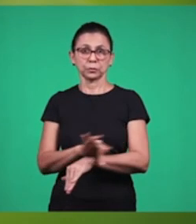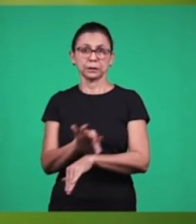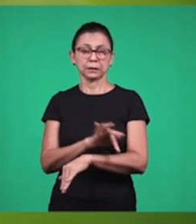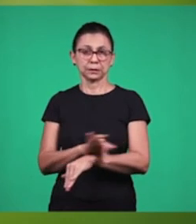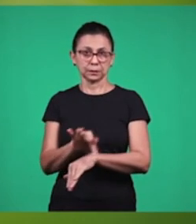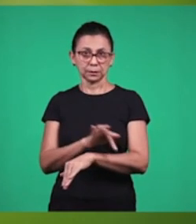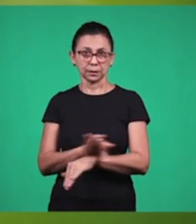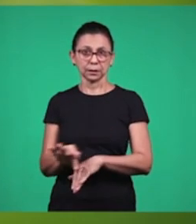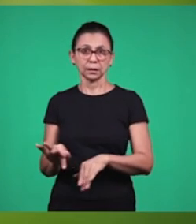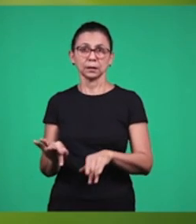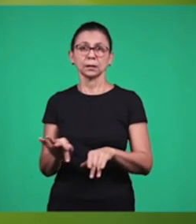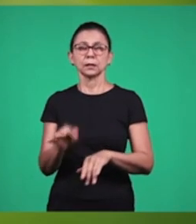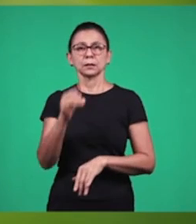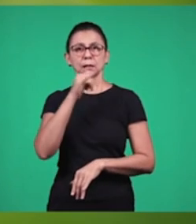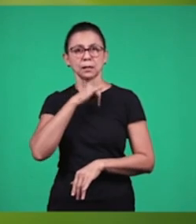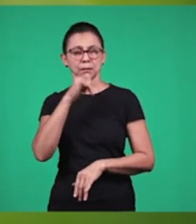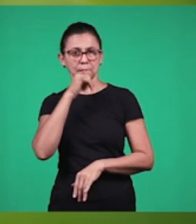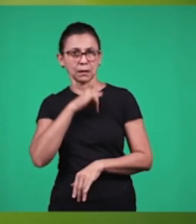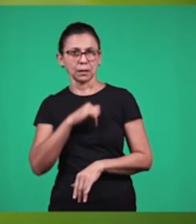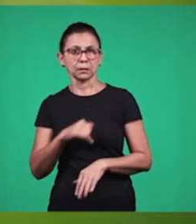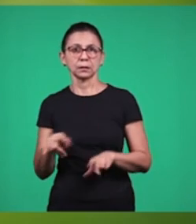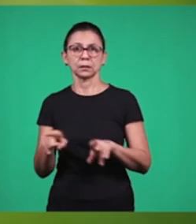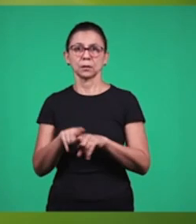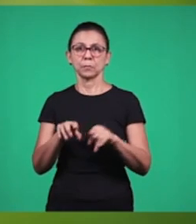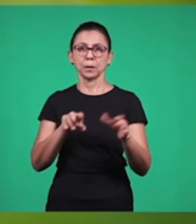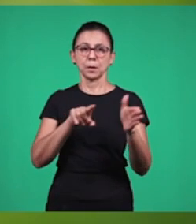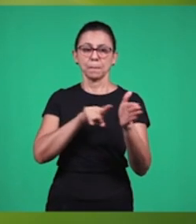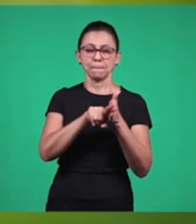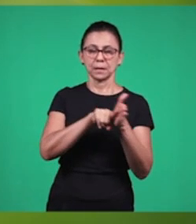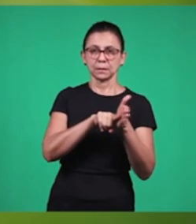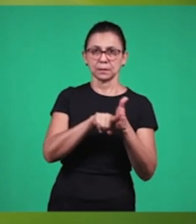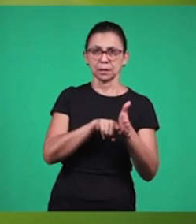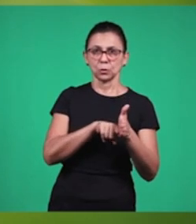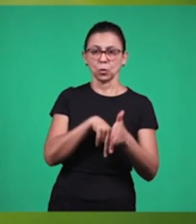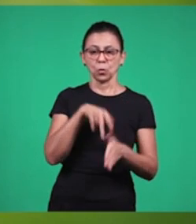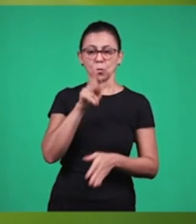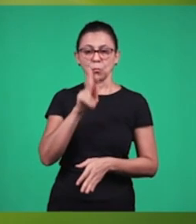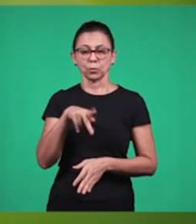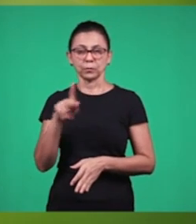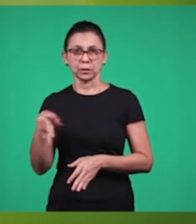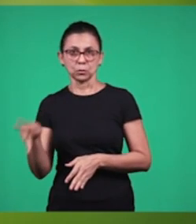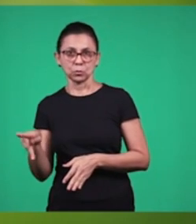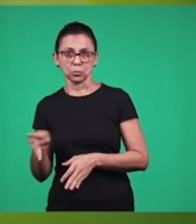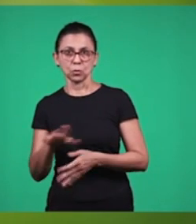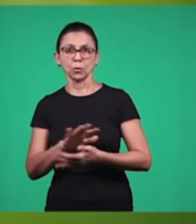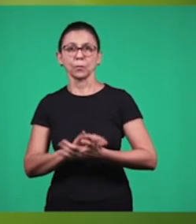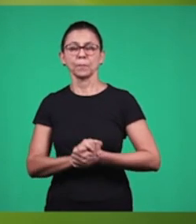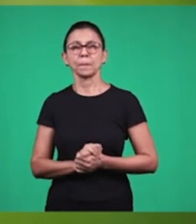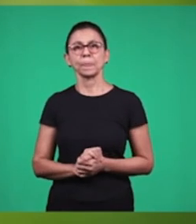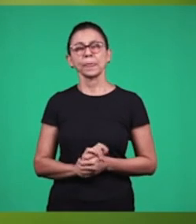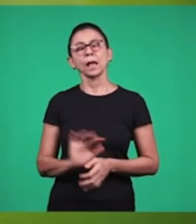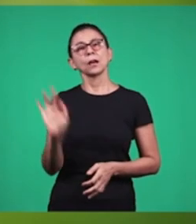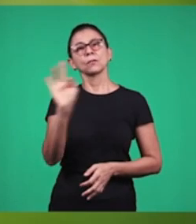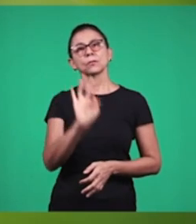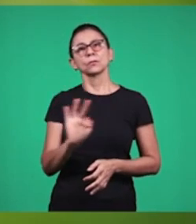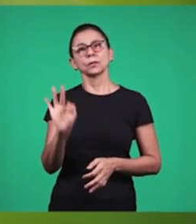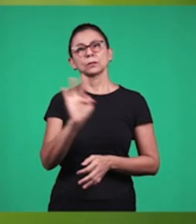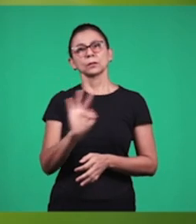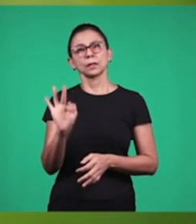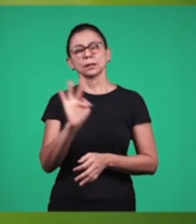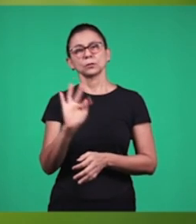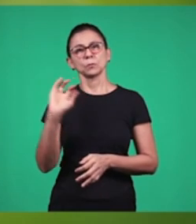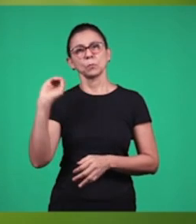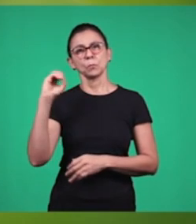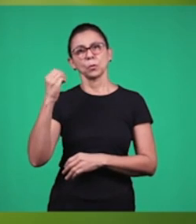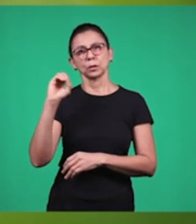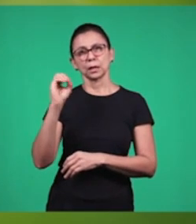es profesor y investigador de la Universidad Federal de Ciencias de la Salud de Porto Alegre, en el